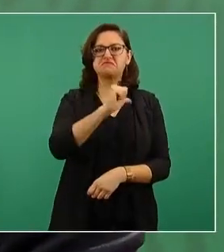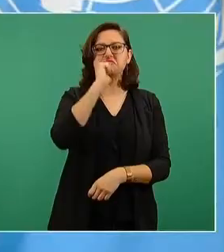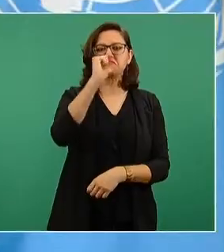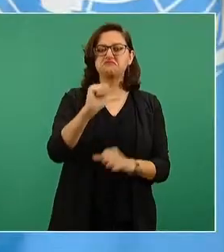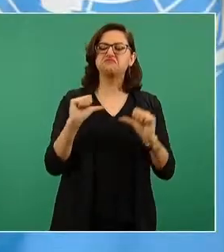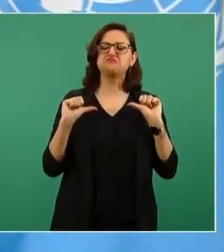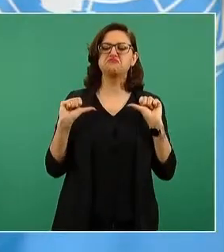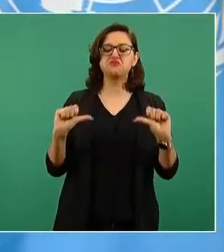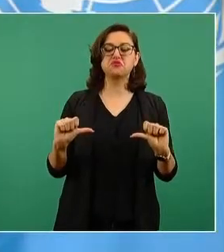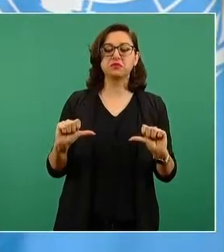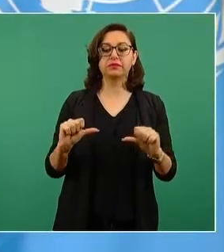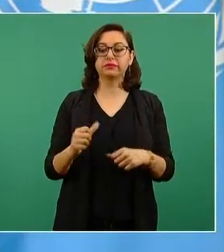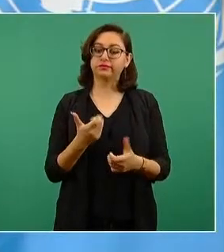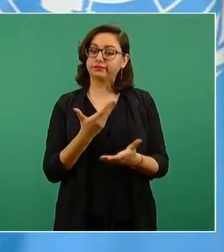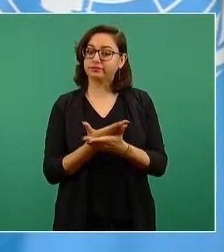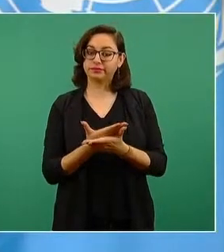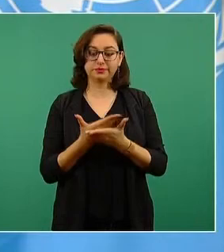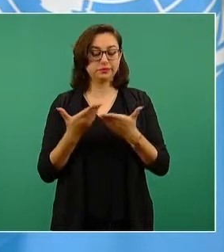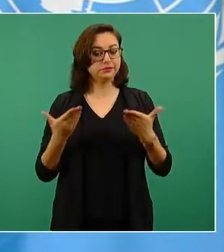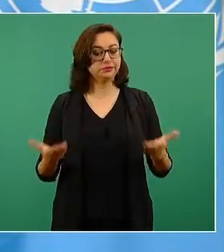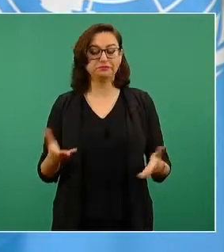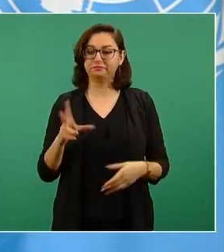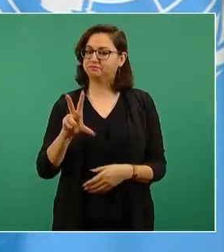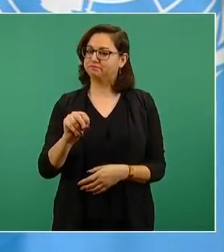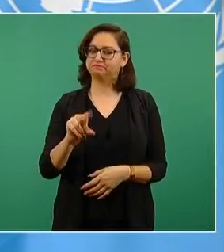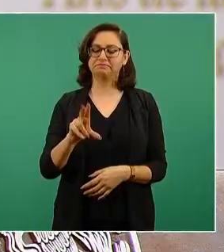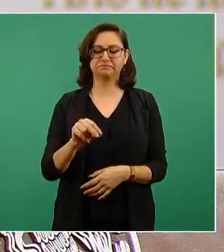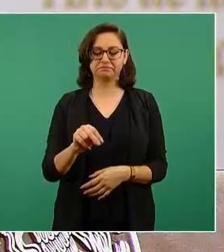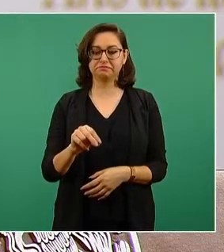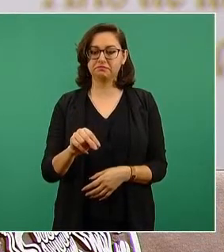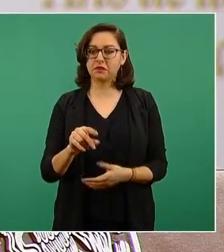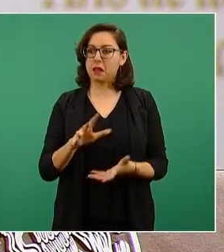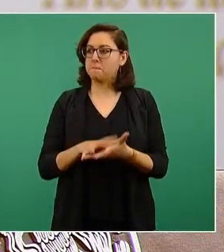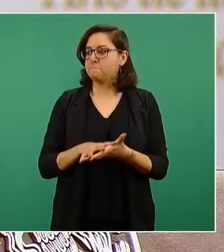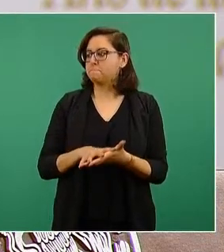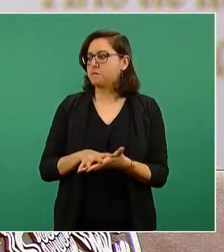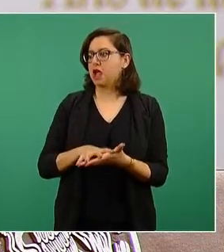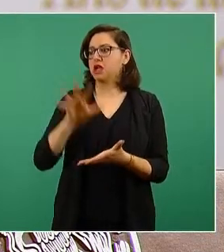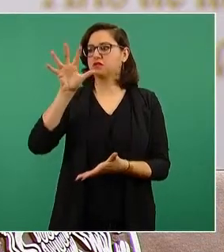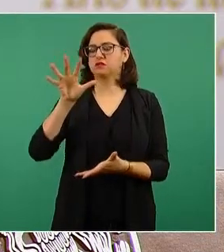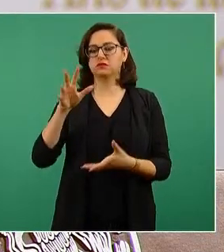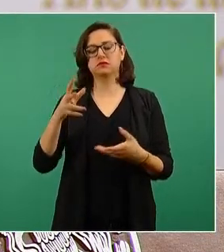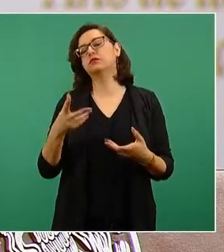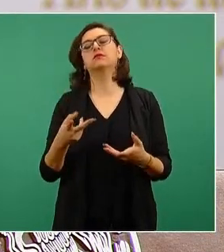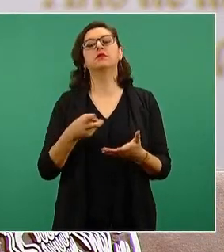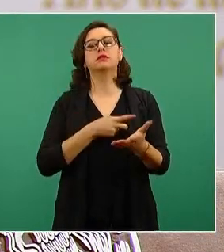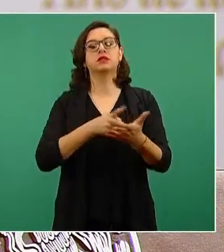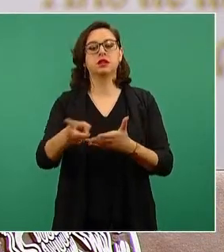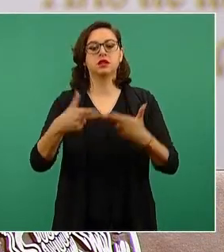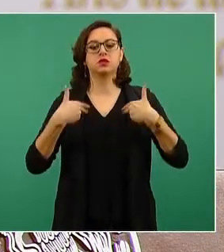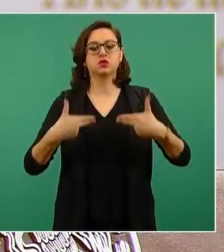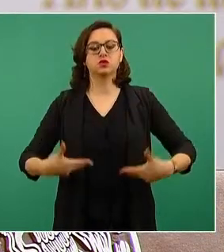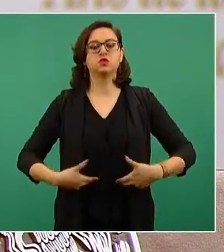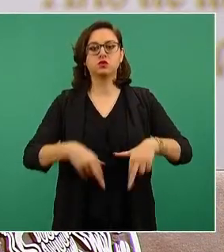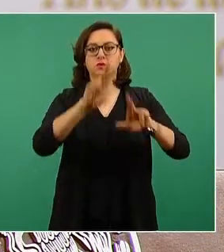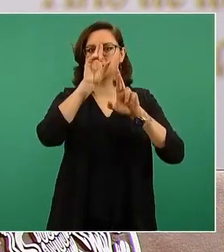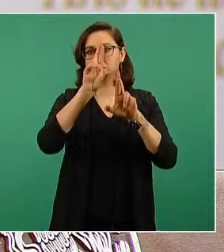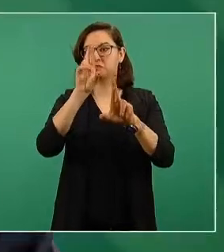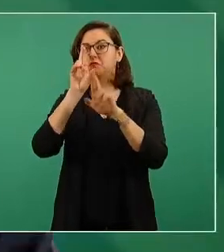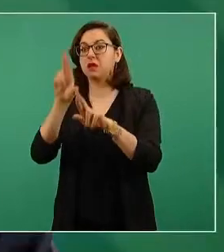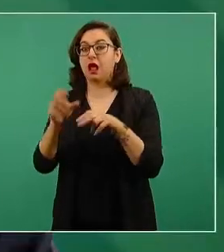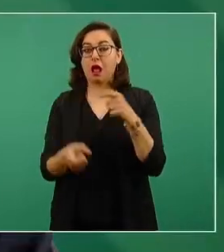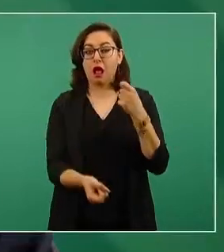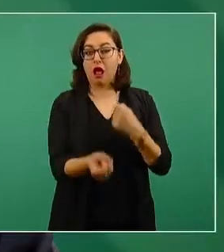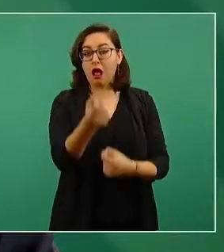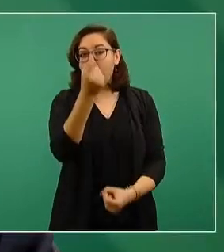no. Se respetan los derechos humanos y hay cero